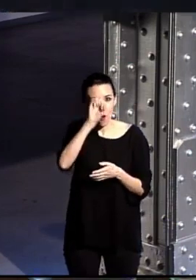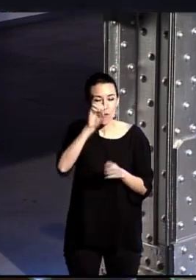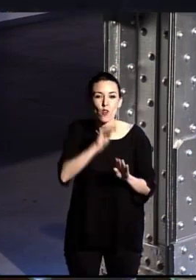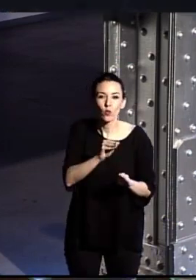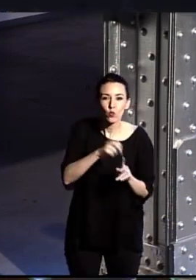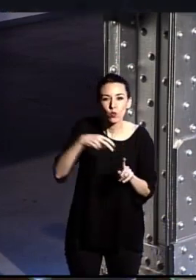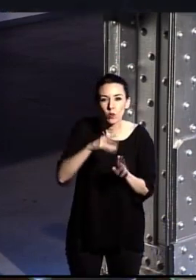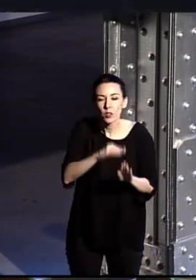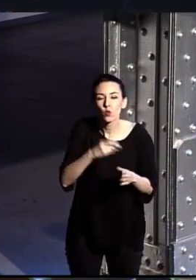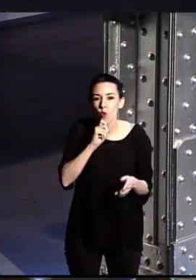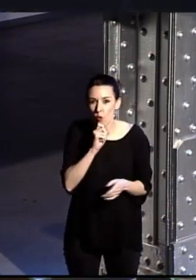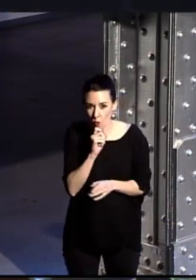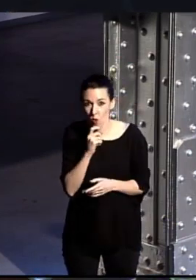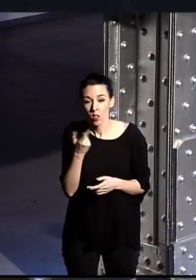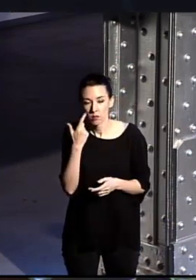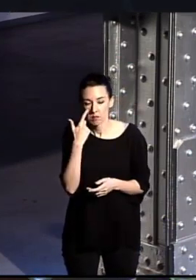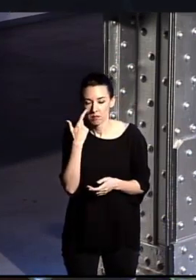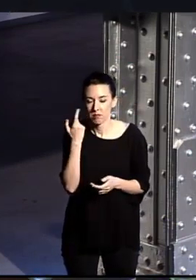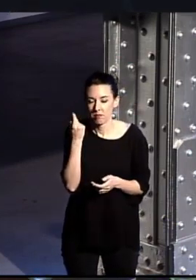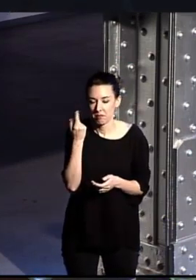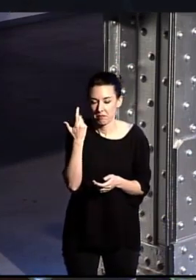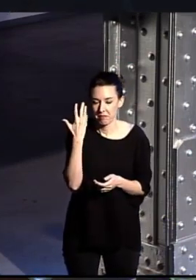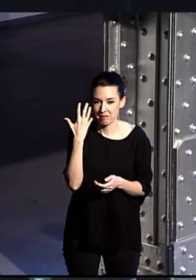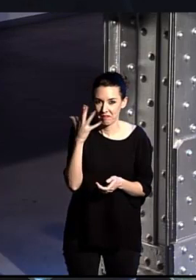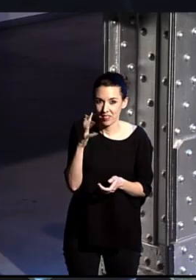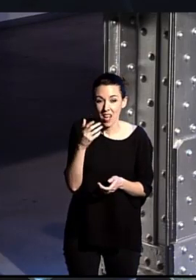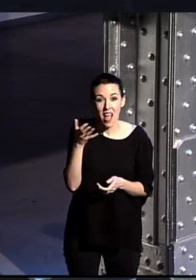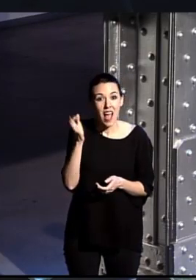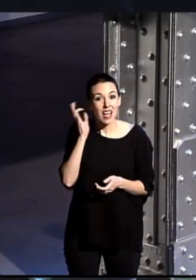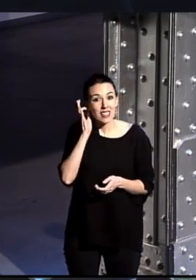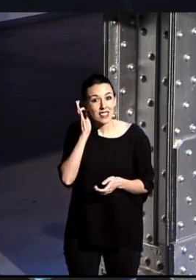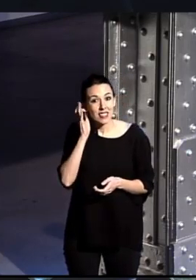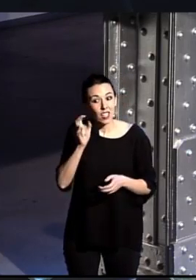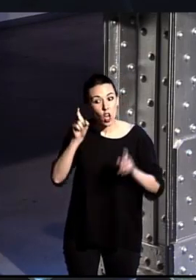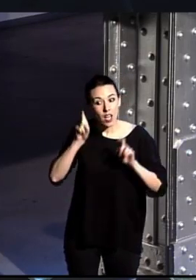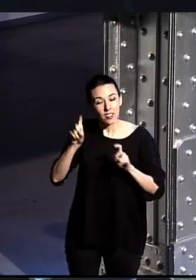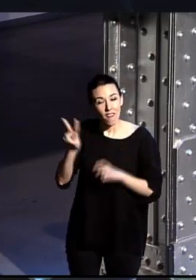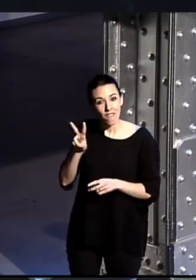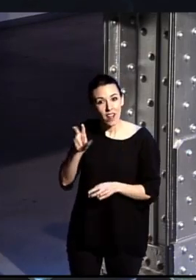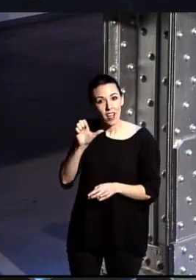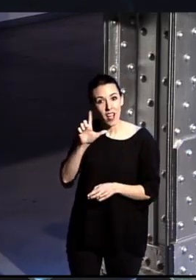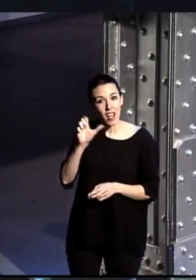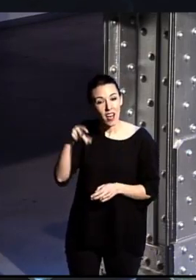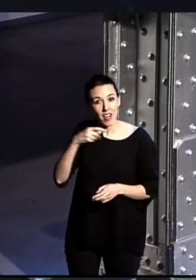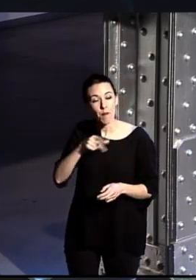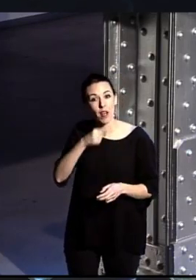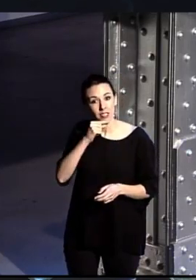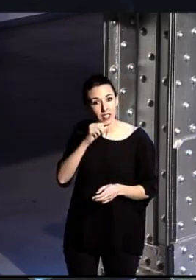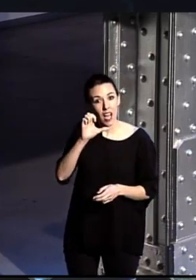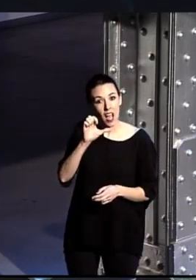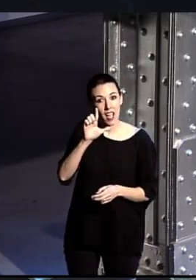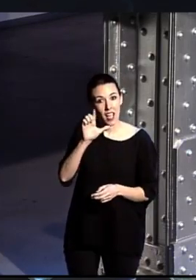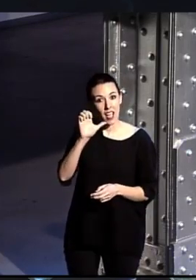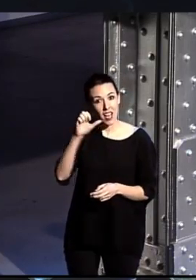tú. Y sí que me ha chocado una cosa, y es que la señora que le enseña a Verne se llama Elena y su nieta se llama